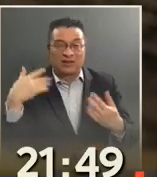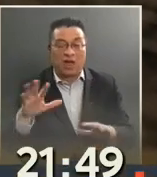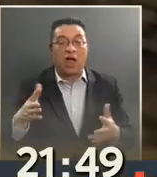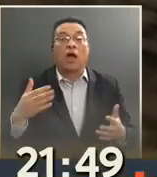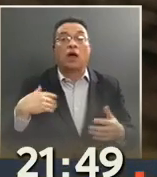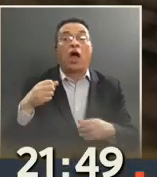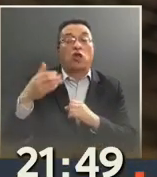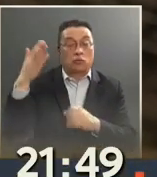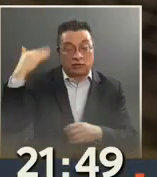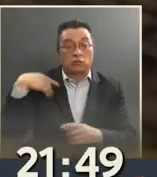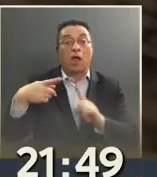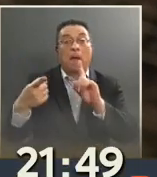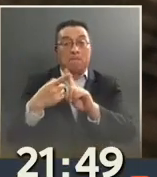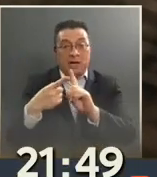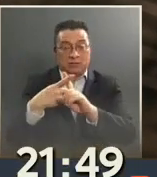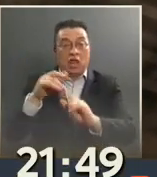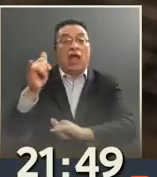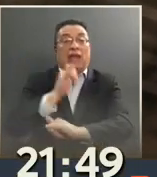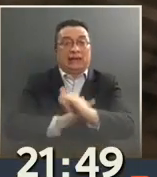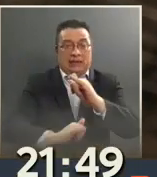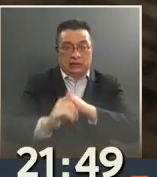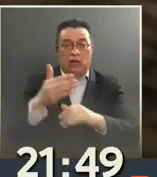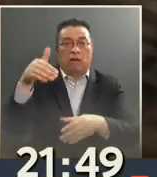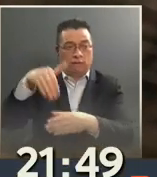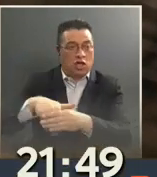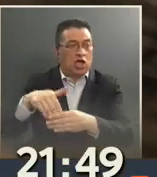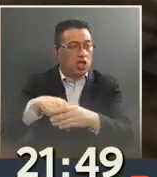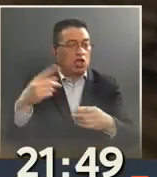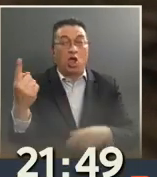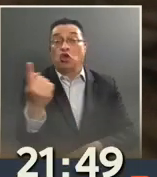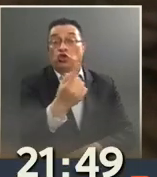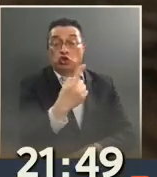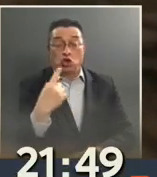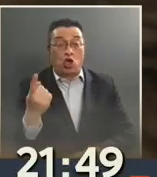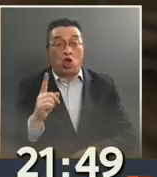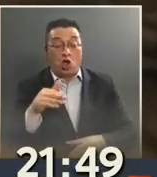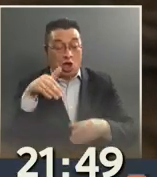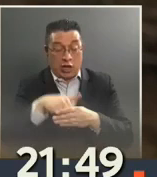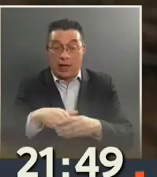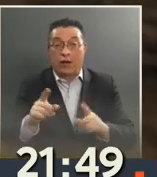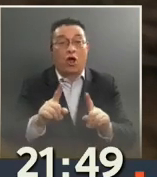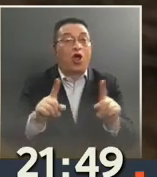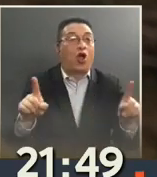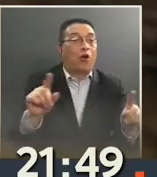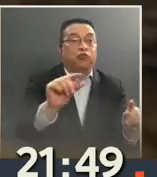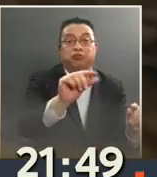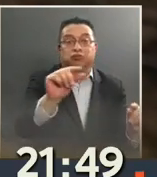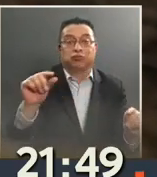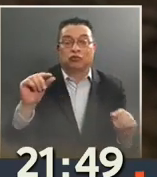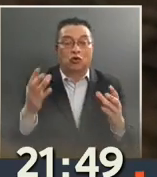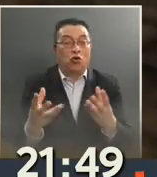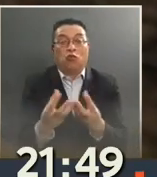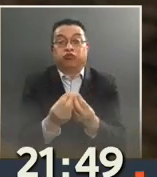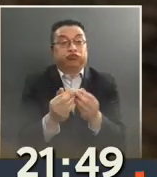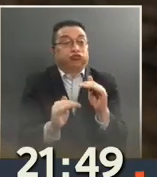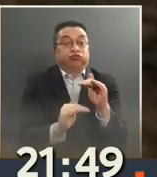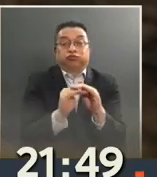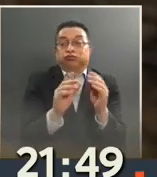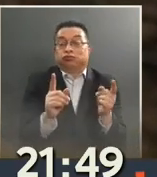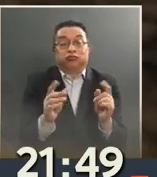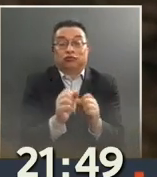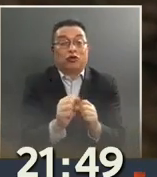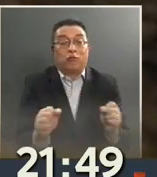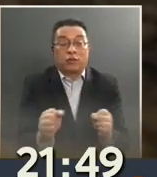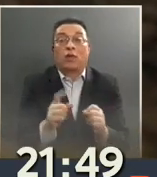hicieron una participación online. Convengamos en que no toda la gente puede participar online, como no había foro posible, también